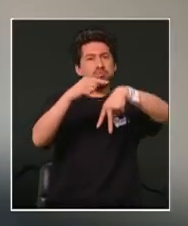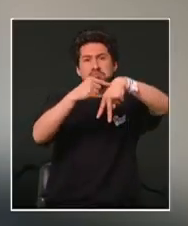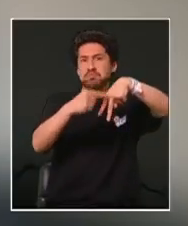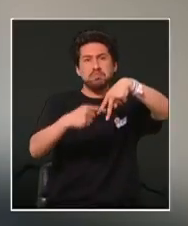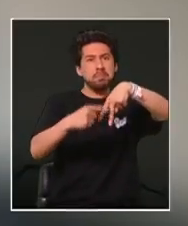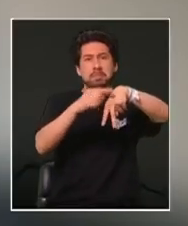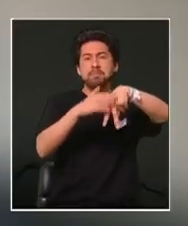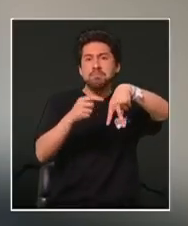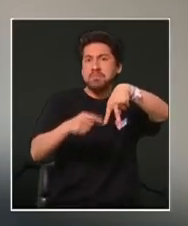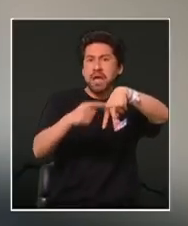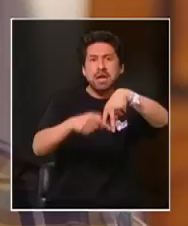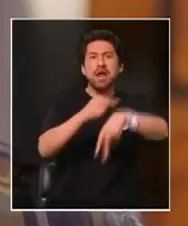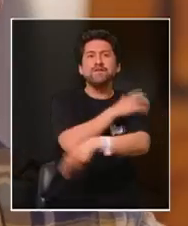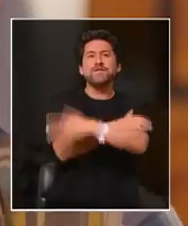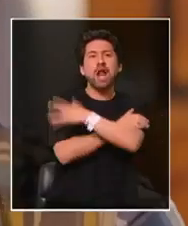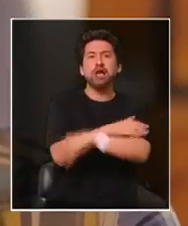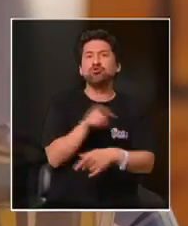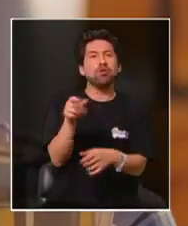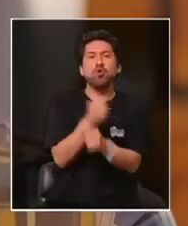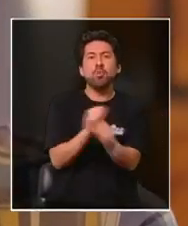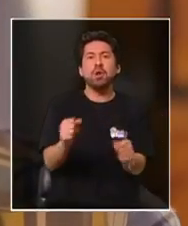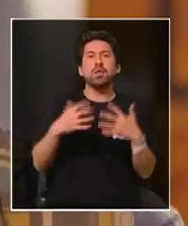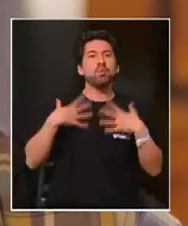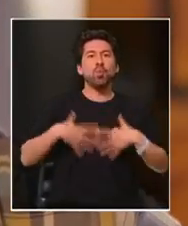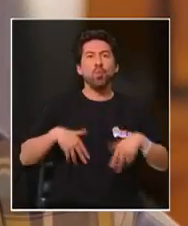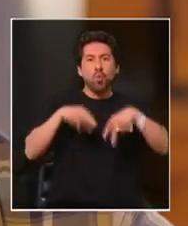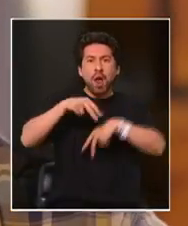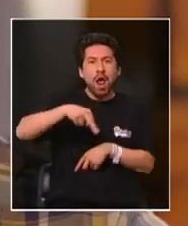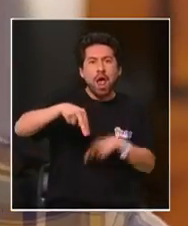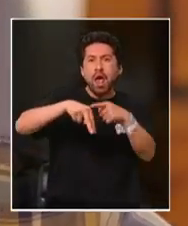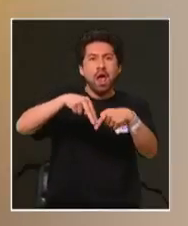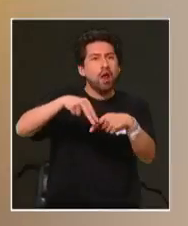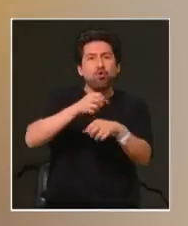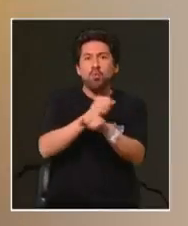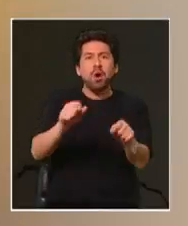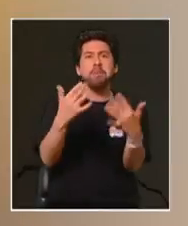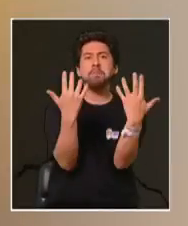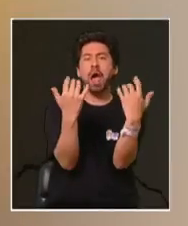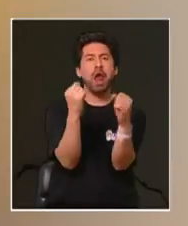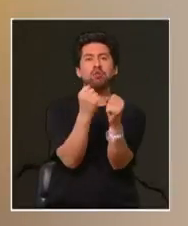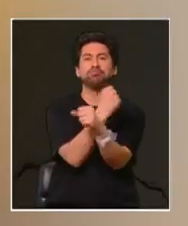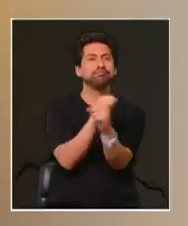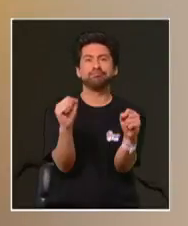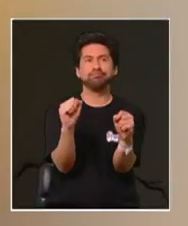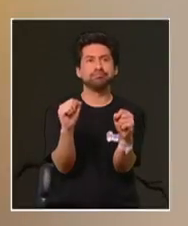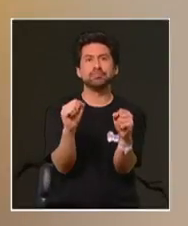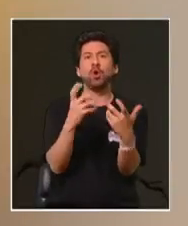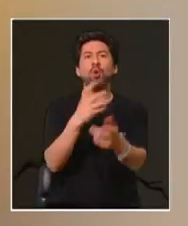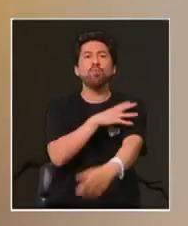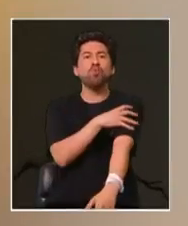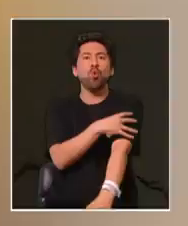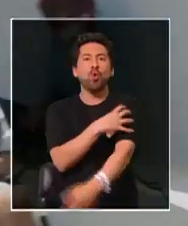y hace que él no pueda mover sus piernas mover sus manos ni crear